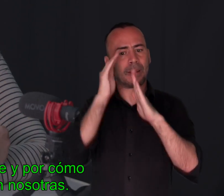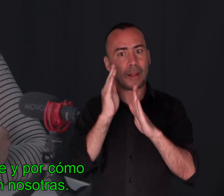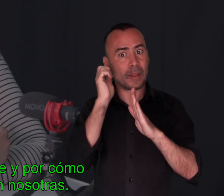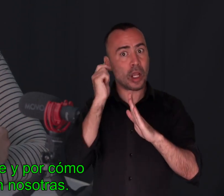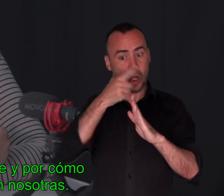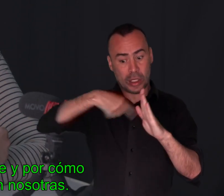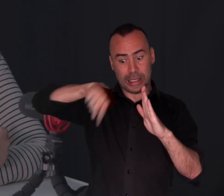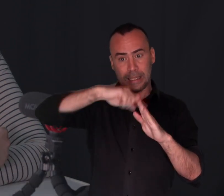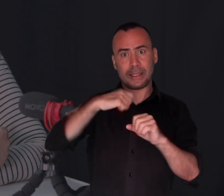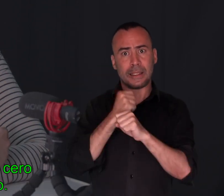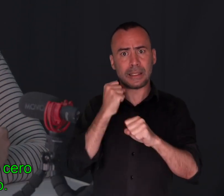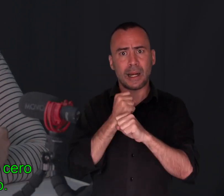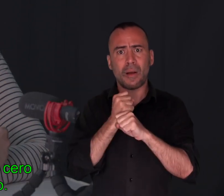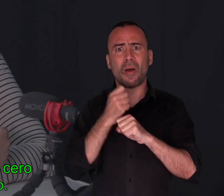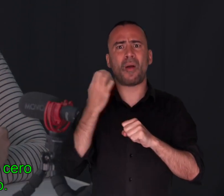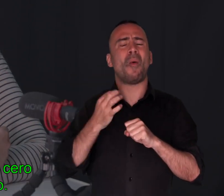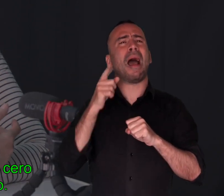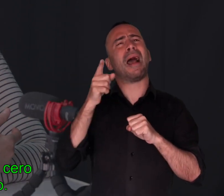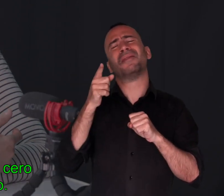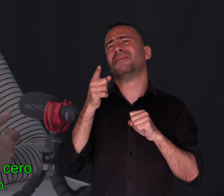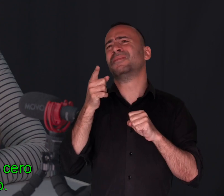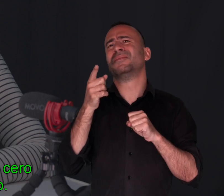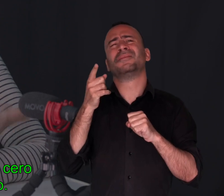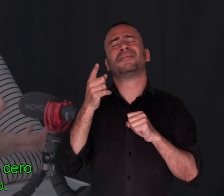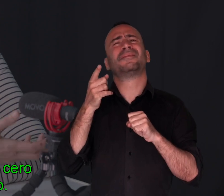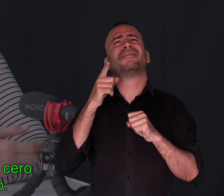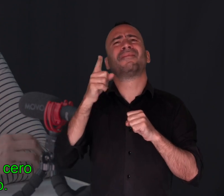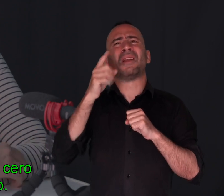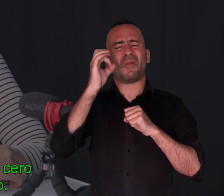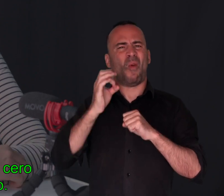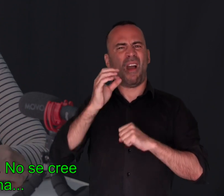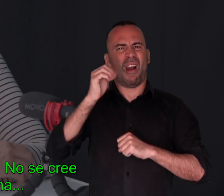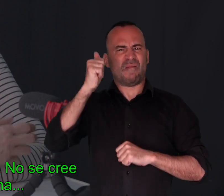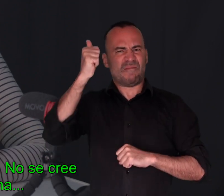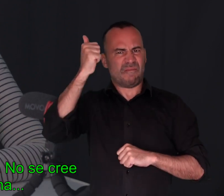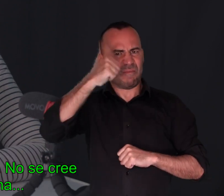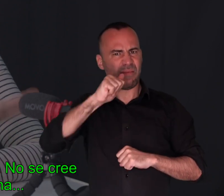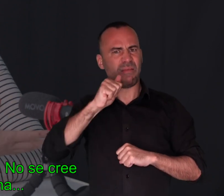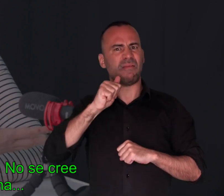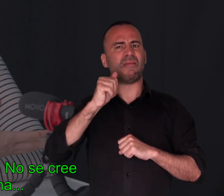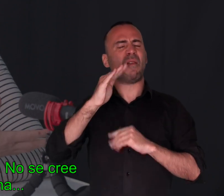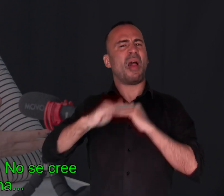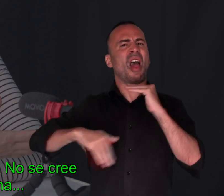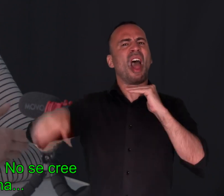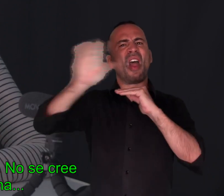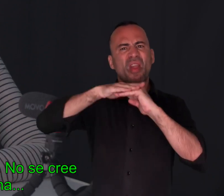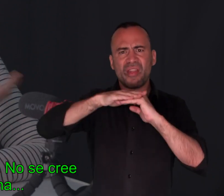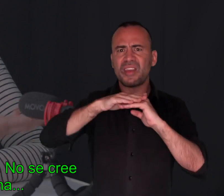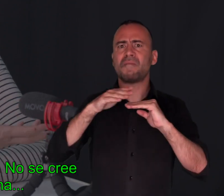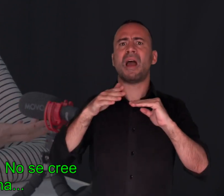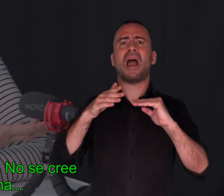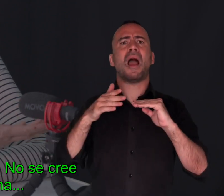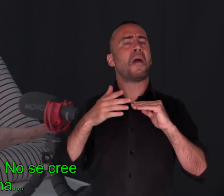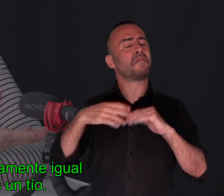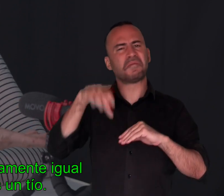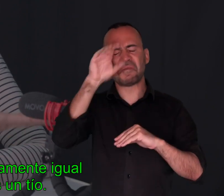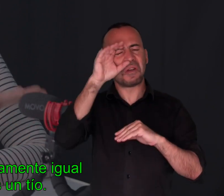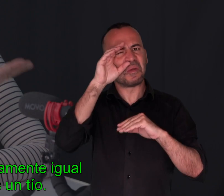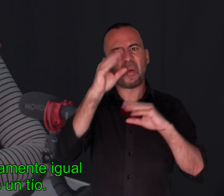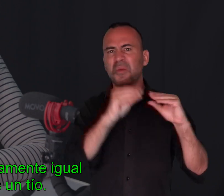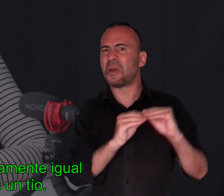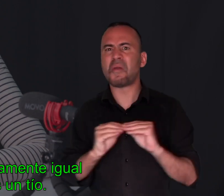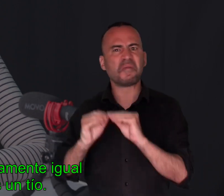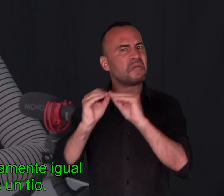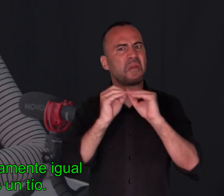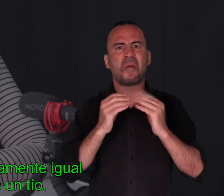nosotras jqu Estero Palomo cero patriarcado no se cree por encima te